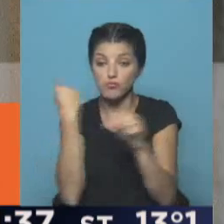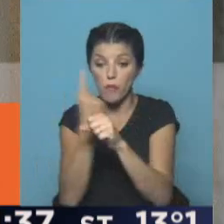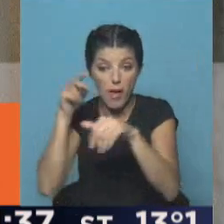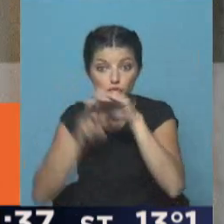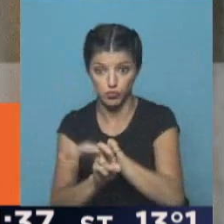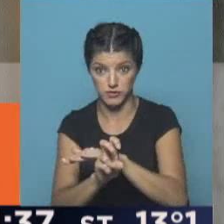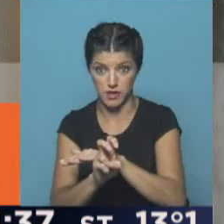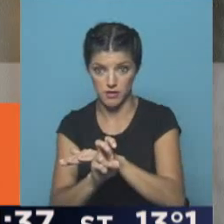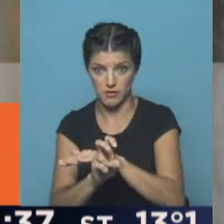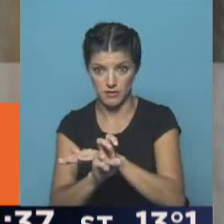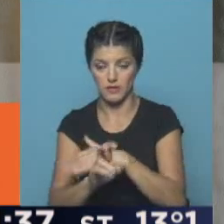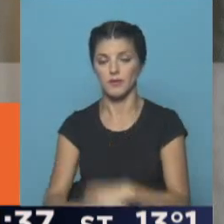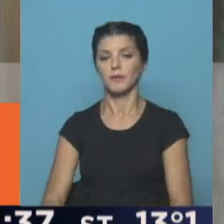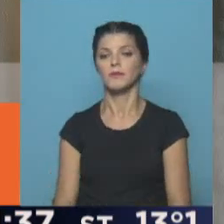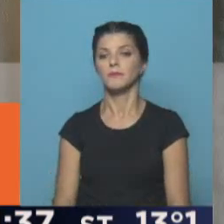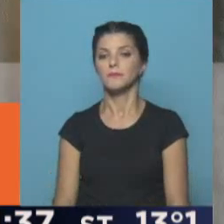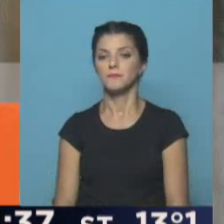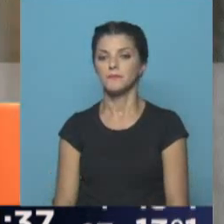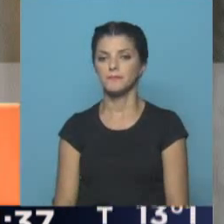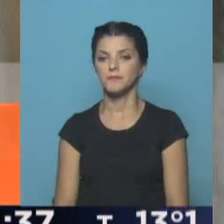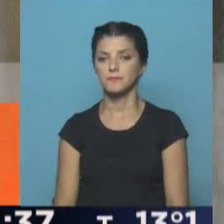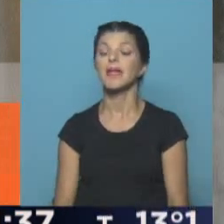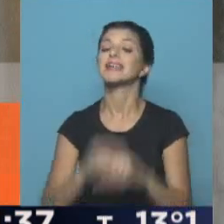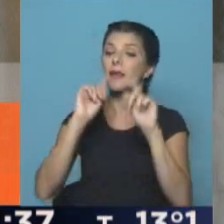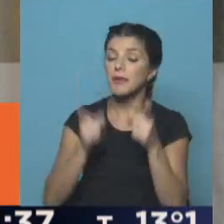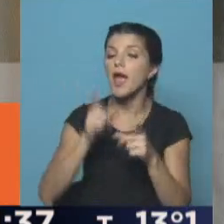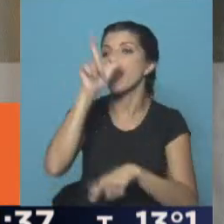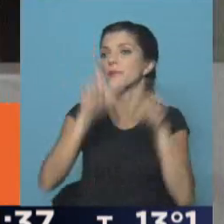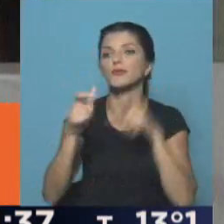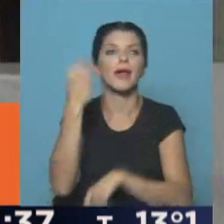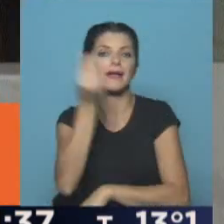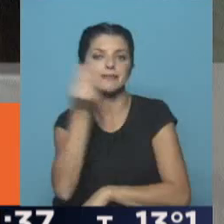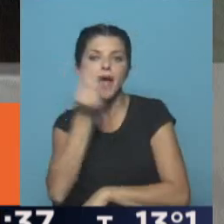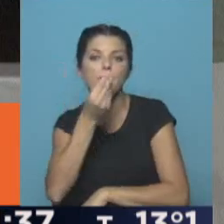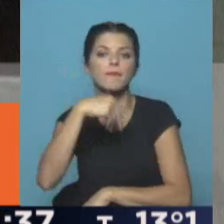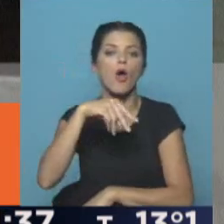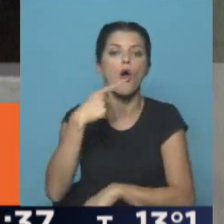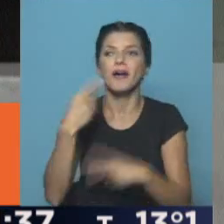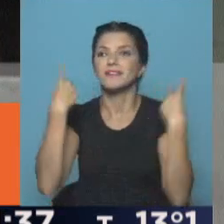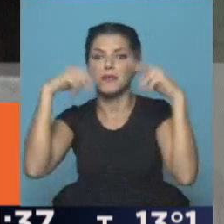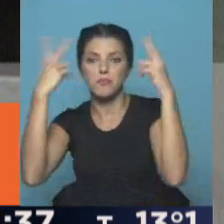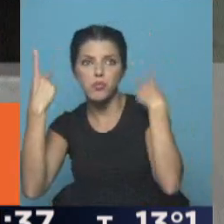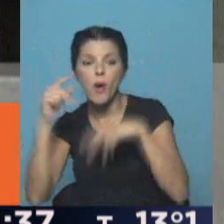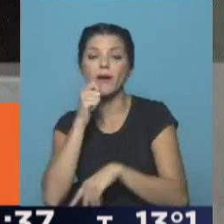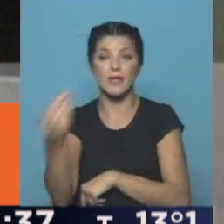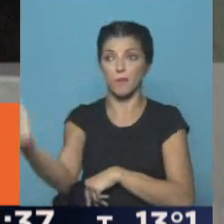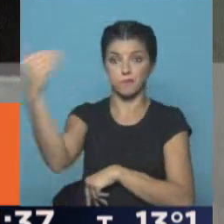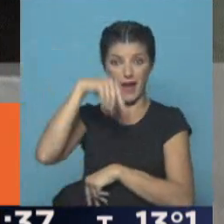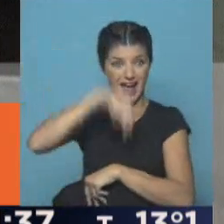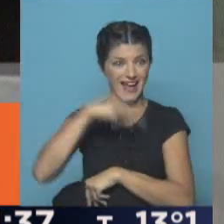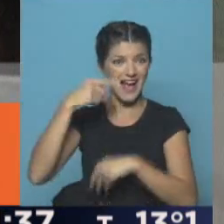subte. Y después para la gente que sale a la noche los fines de semana, los sábados, que hay muchos teatros, por ejemplo, en la